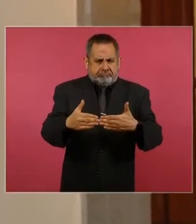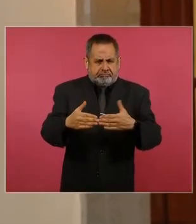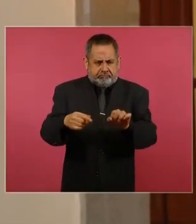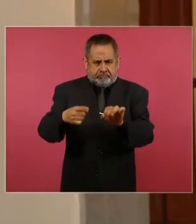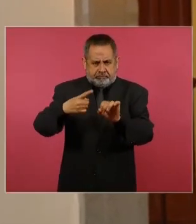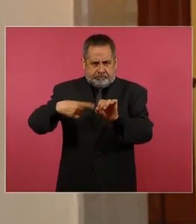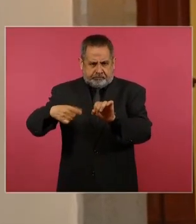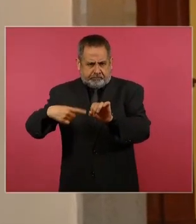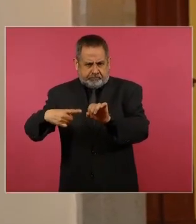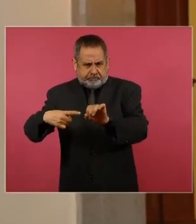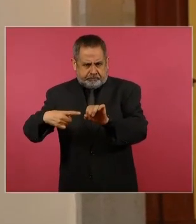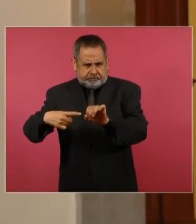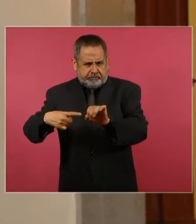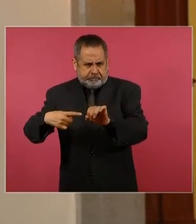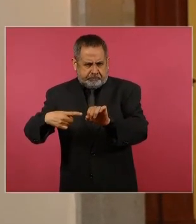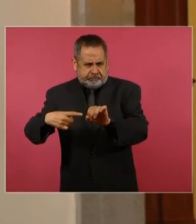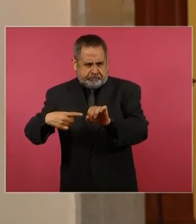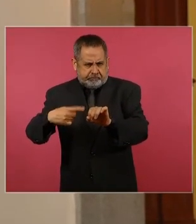agujero,